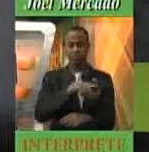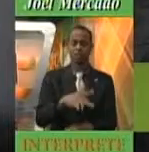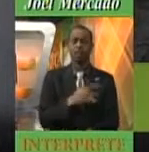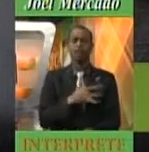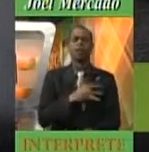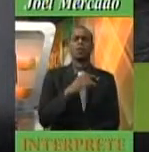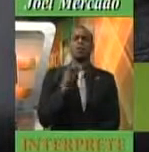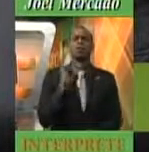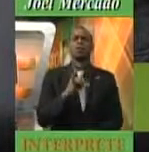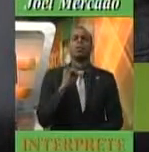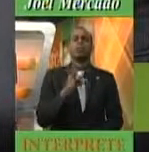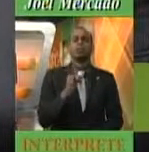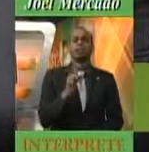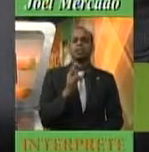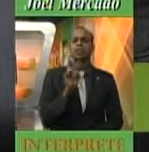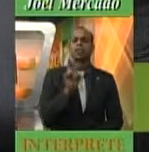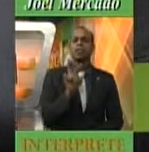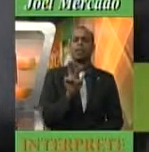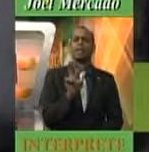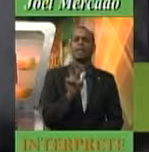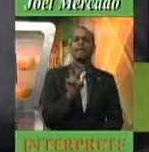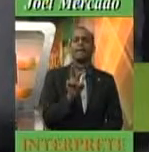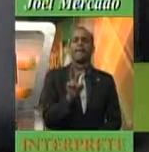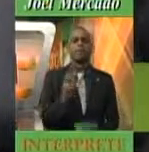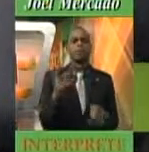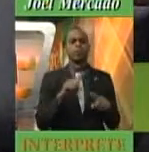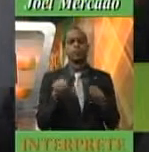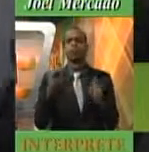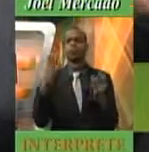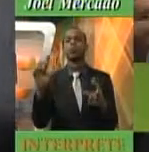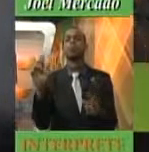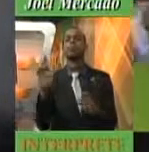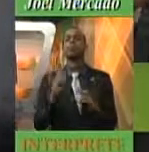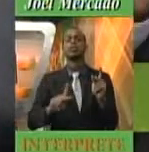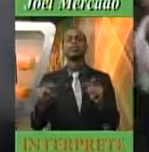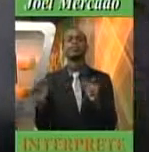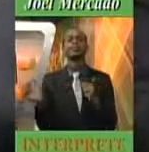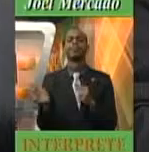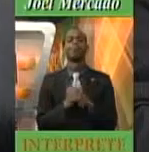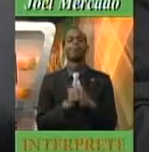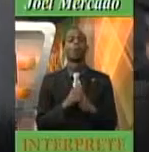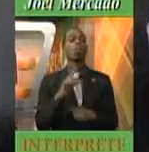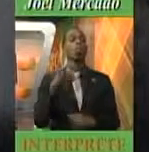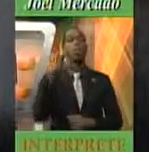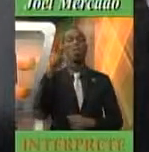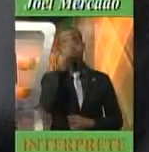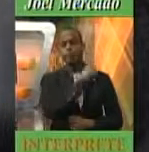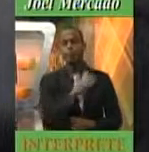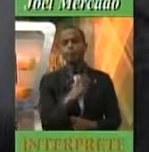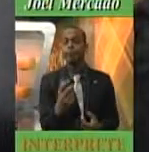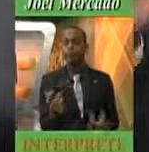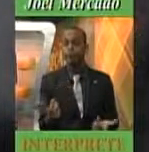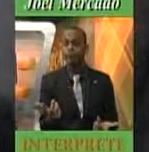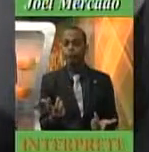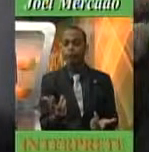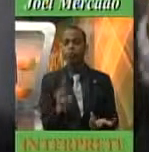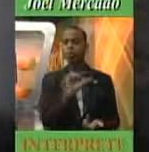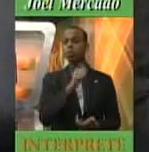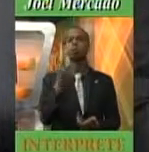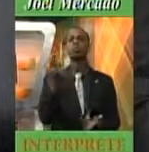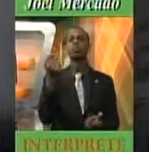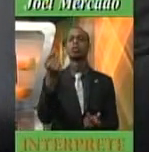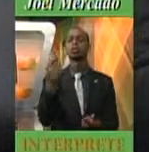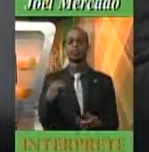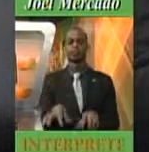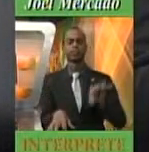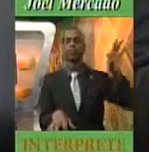que todavía les queda, esa vibración, pero hay un grupo que ya está inmunizado, que ni se entera, y otros que le tiran la moneda y